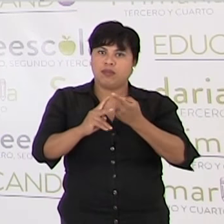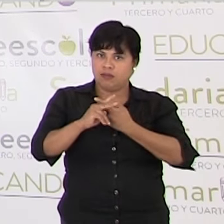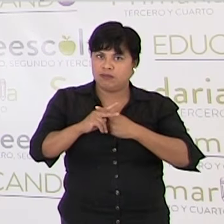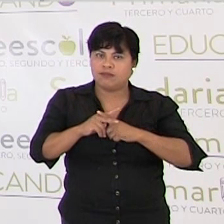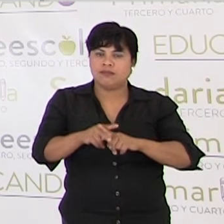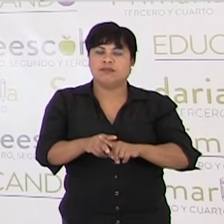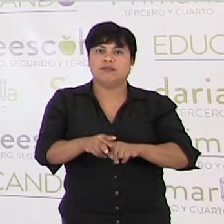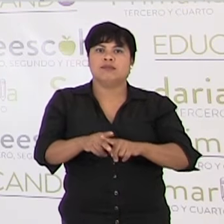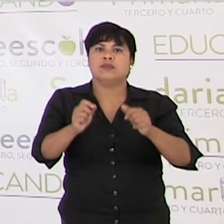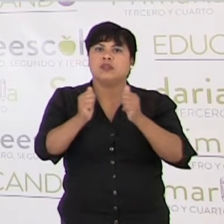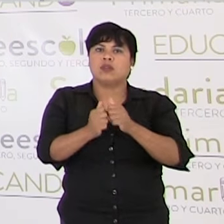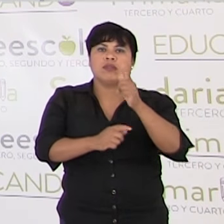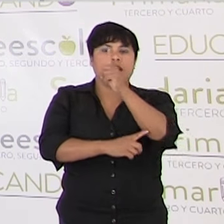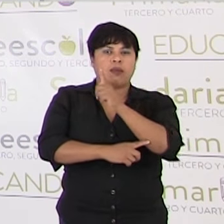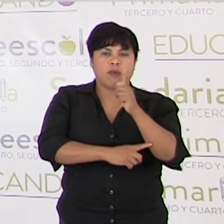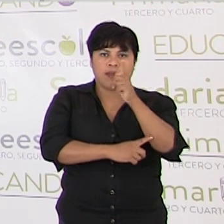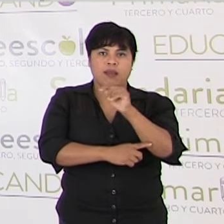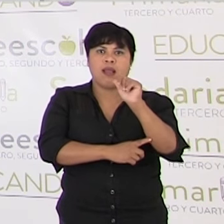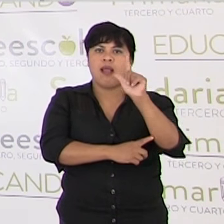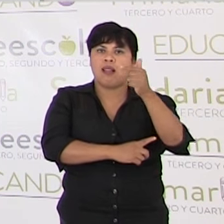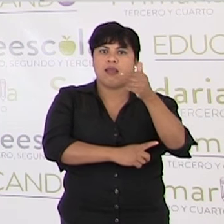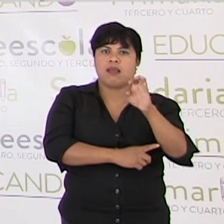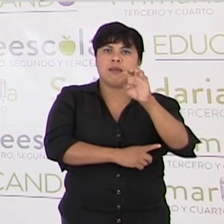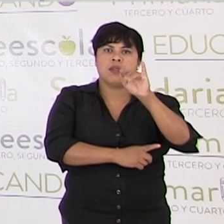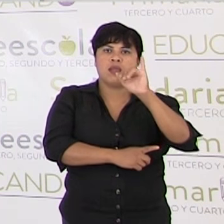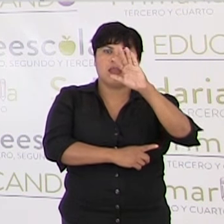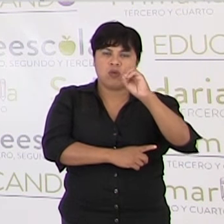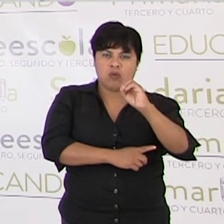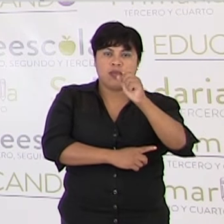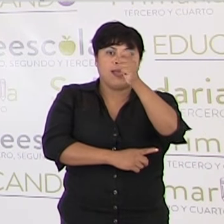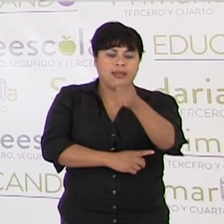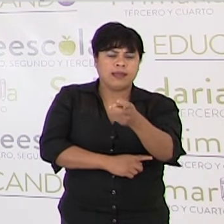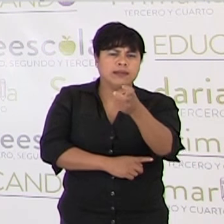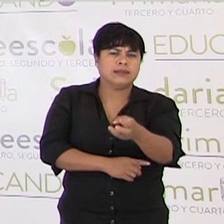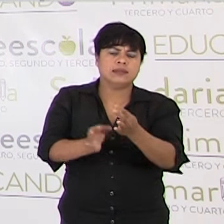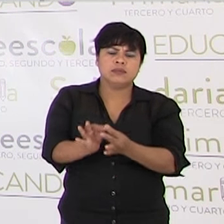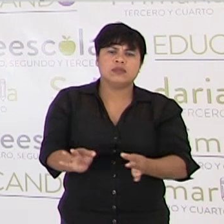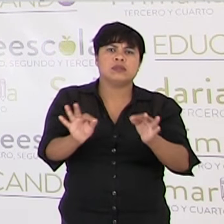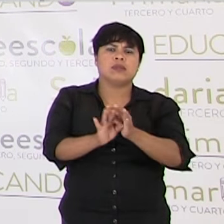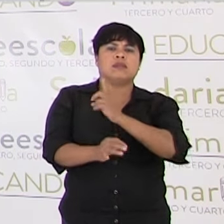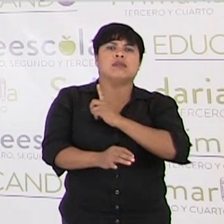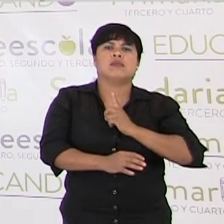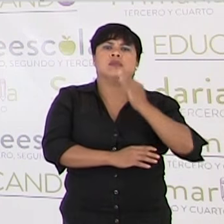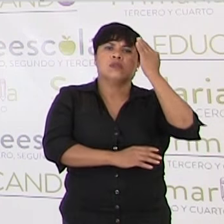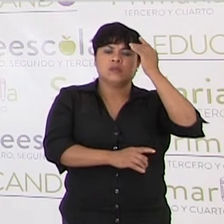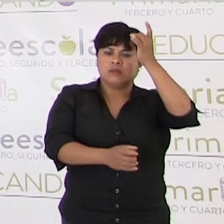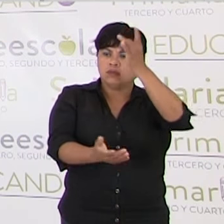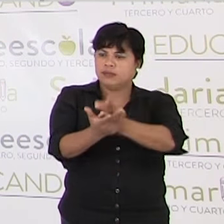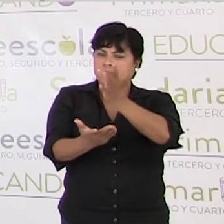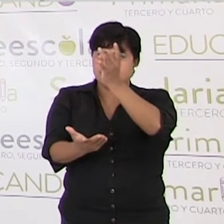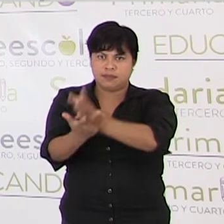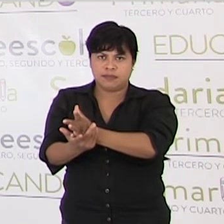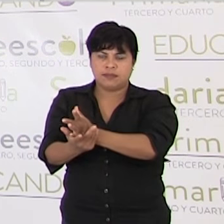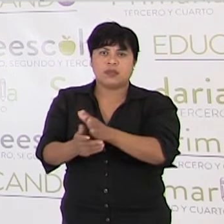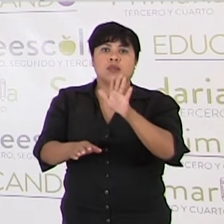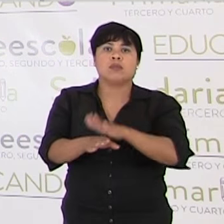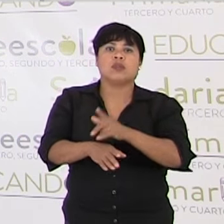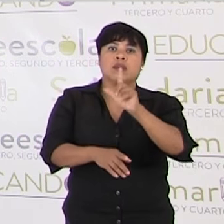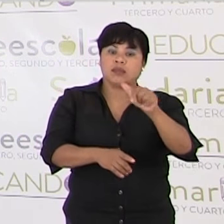iniciando, ¿sí?, con el lenguaje algebraico. Y es muy importante conocerlos, identificarlos,